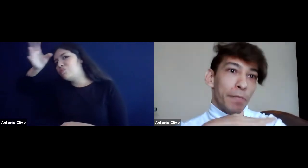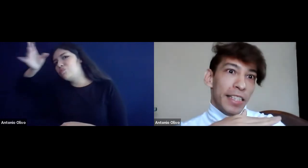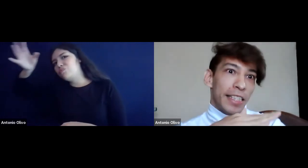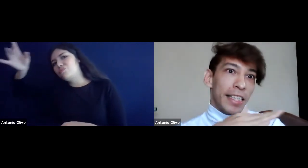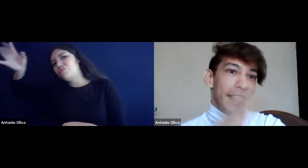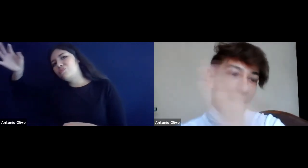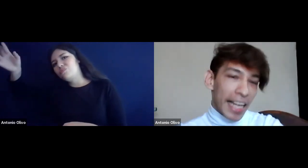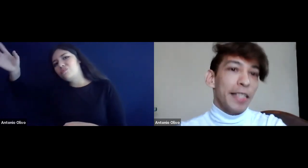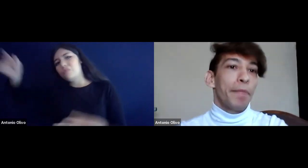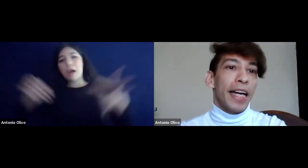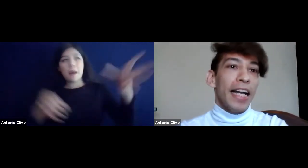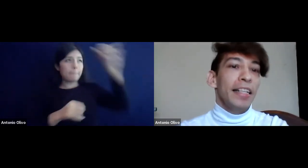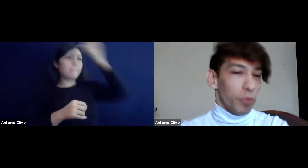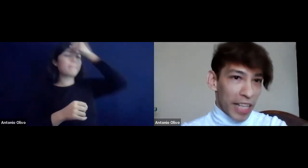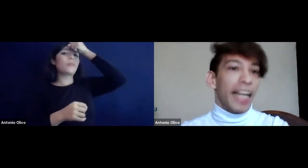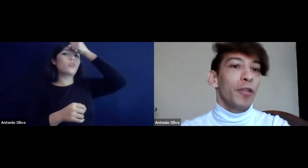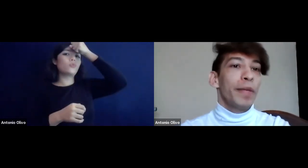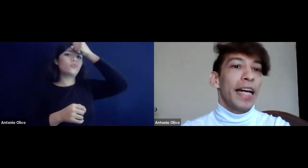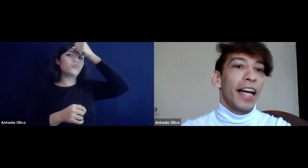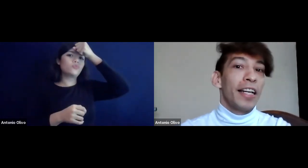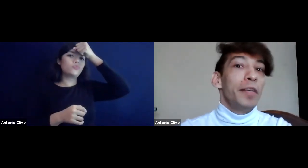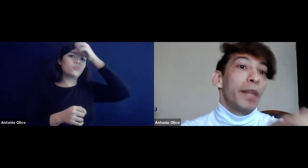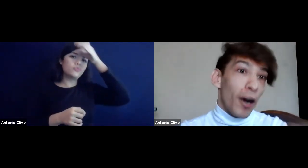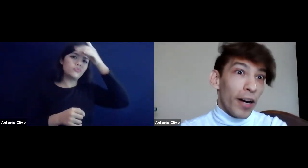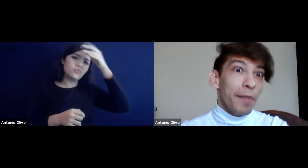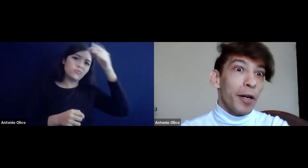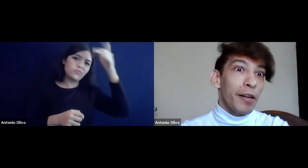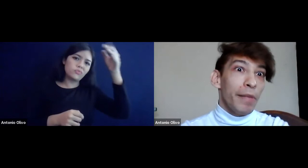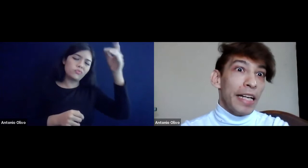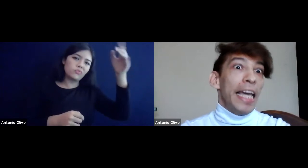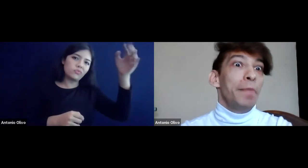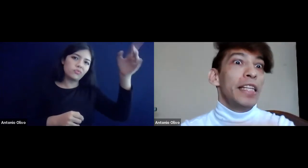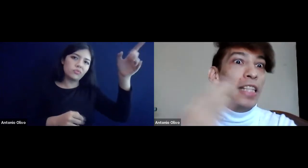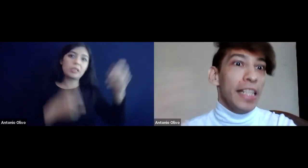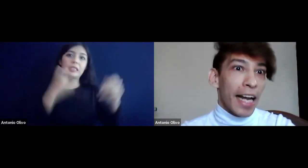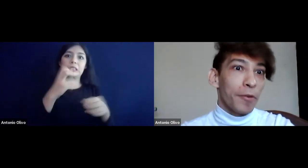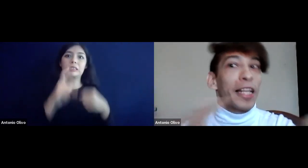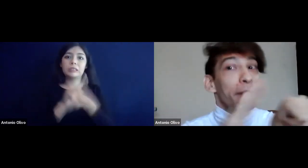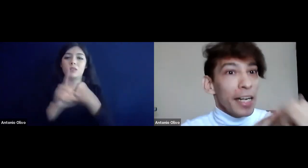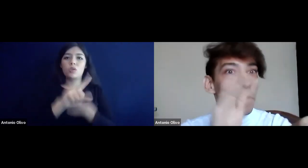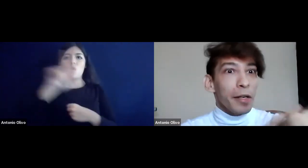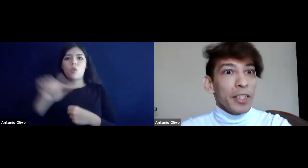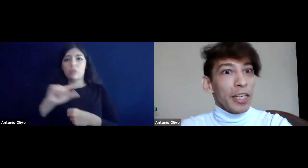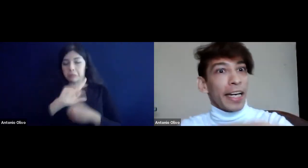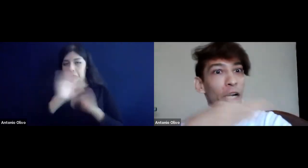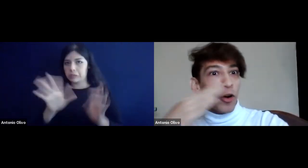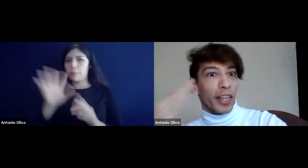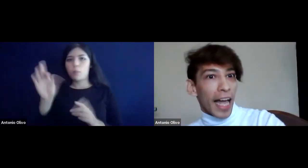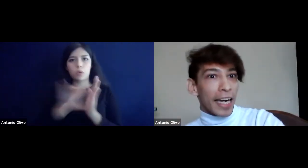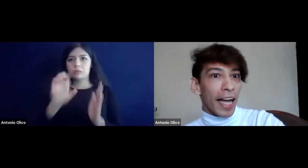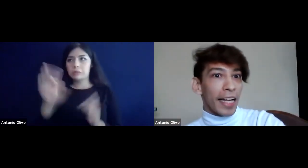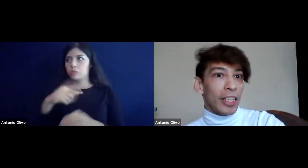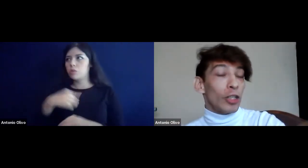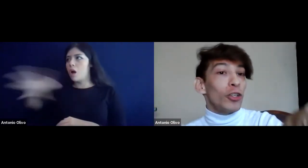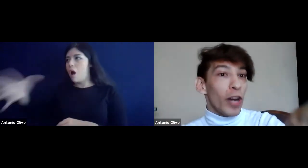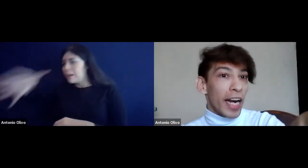¿no? Y ya que se pega, pues ya quedó pegada, pero ahora el problema es emitirla, ¿no? También el problema es